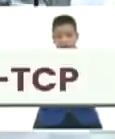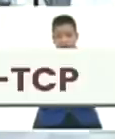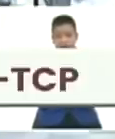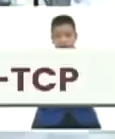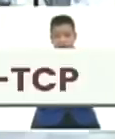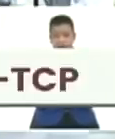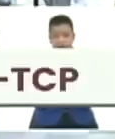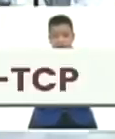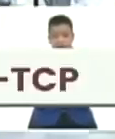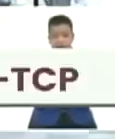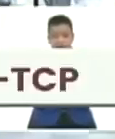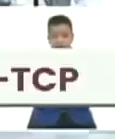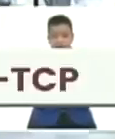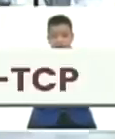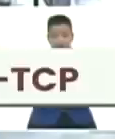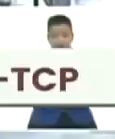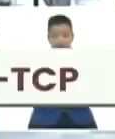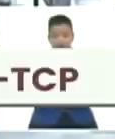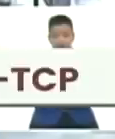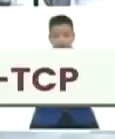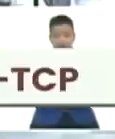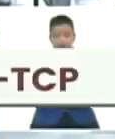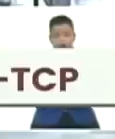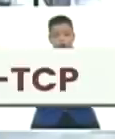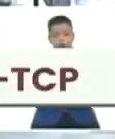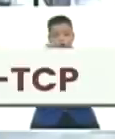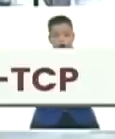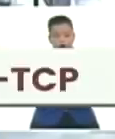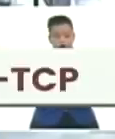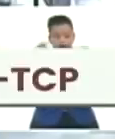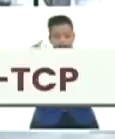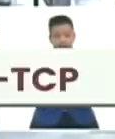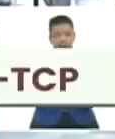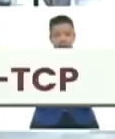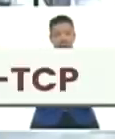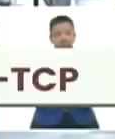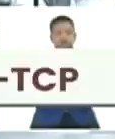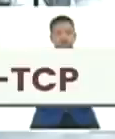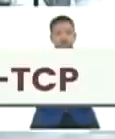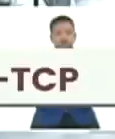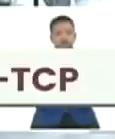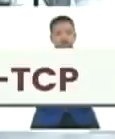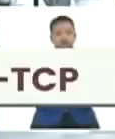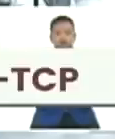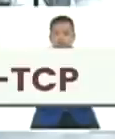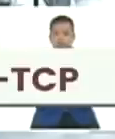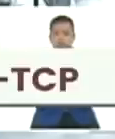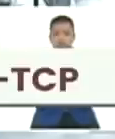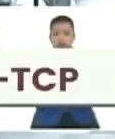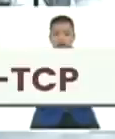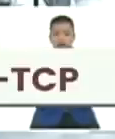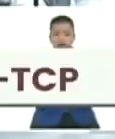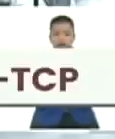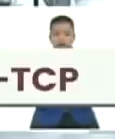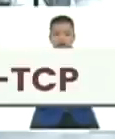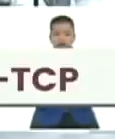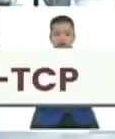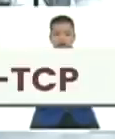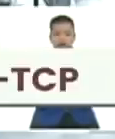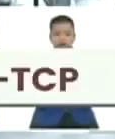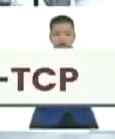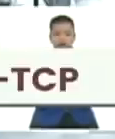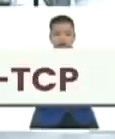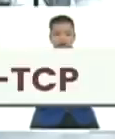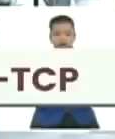se logró hacer realidad lo que era un sueño para Bolívar, lo que era un sueño para